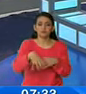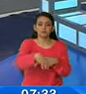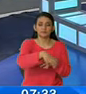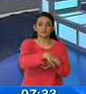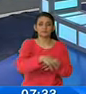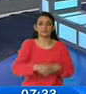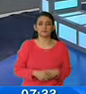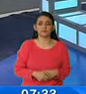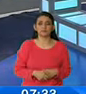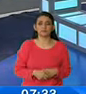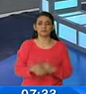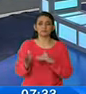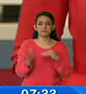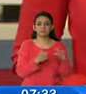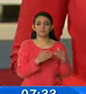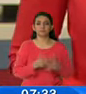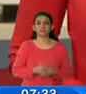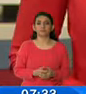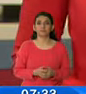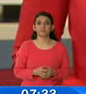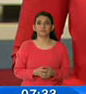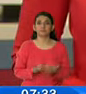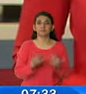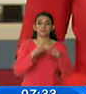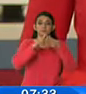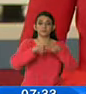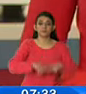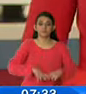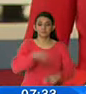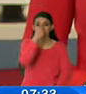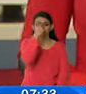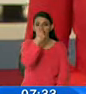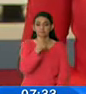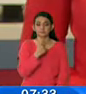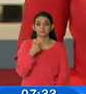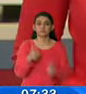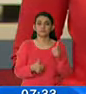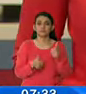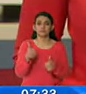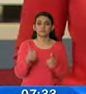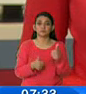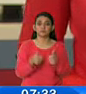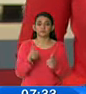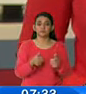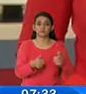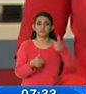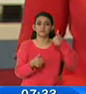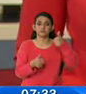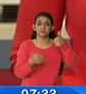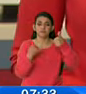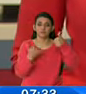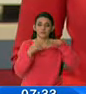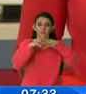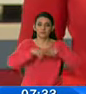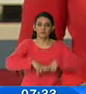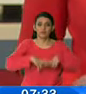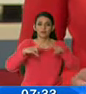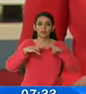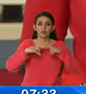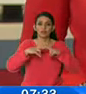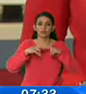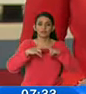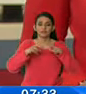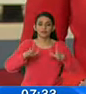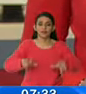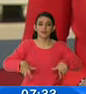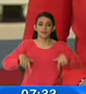en tamaño. Ahora, ¿qué les parece si es que revisamos un perfil del candidato que va a la cabeza? En el siguiente reporte conoceremos a profundidad